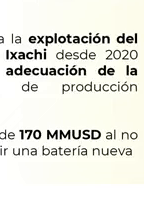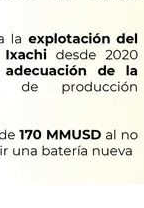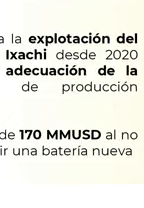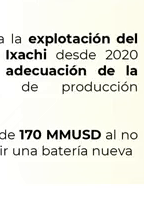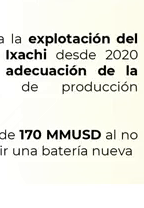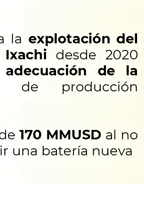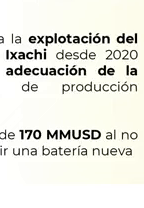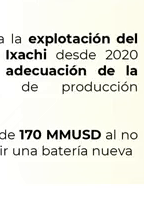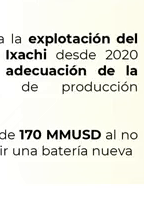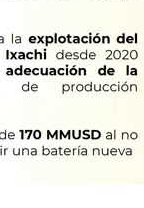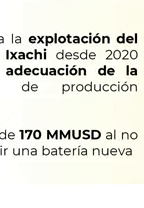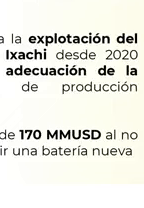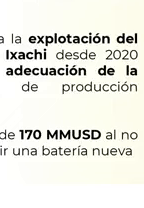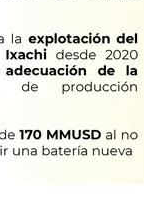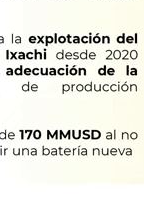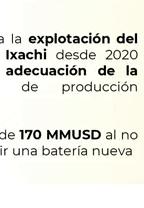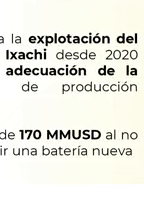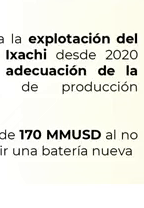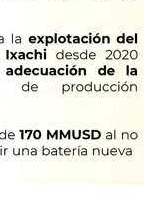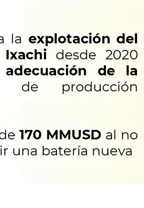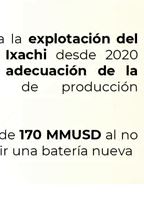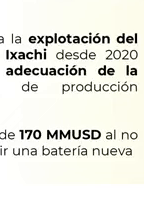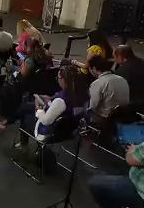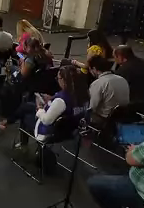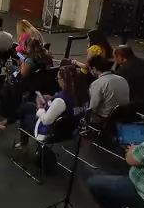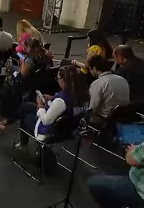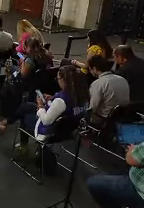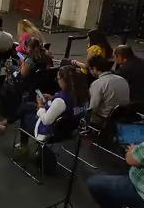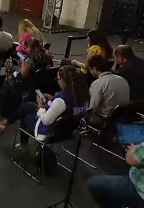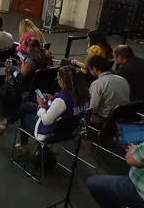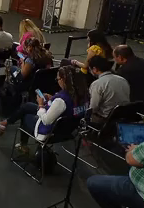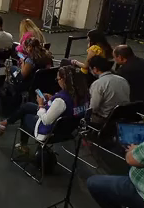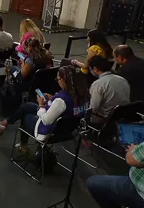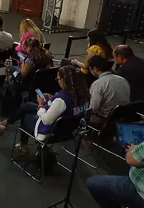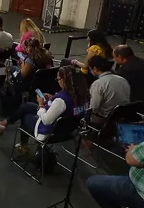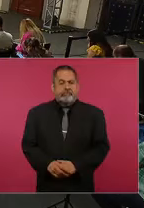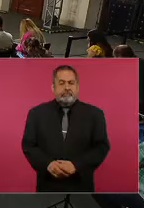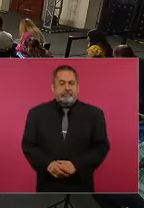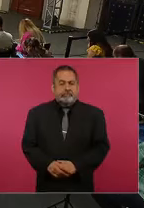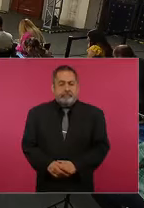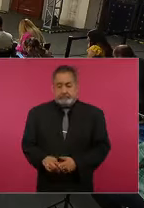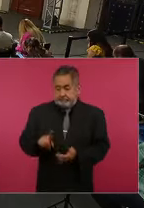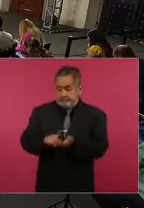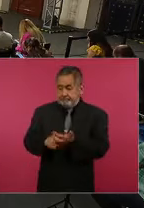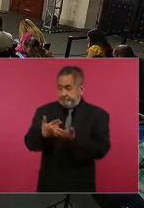las reservas que se tienen.